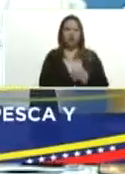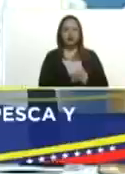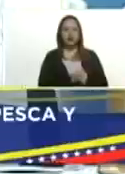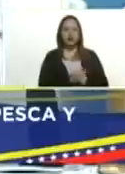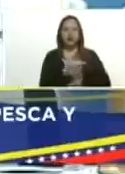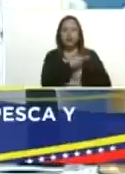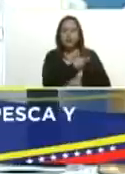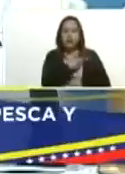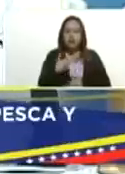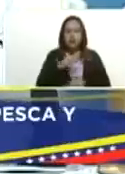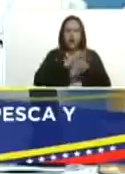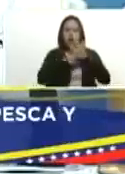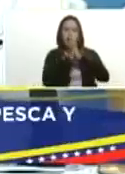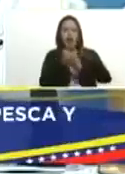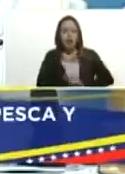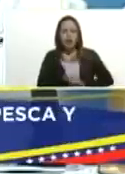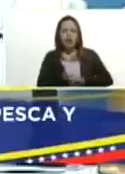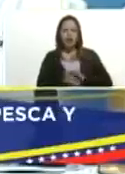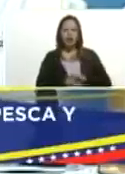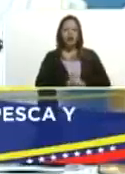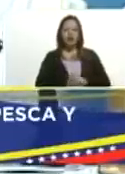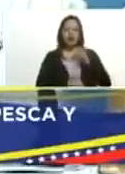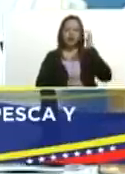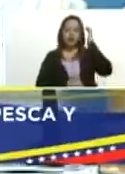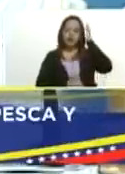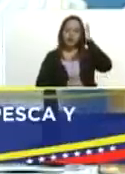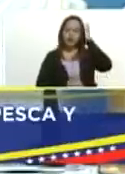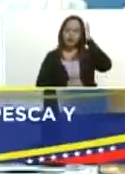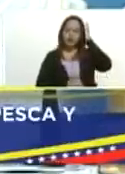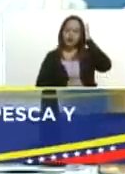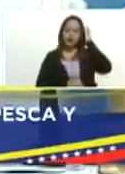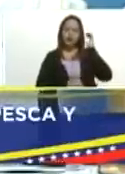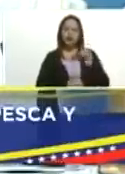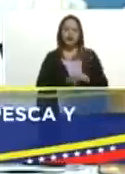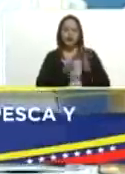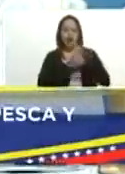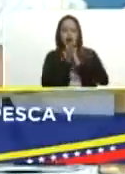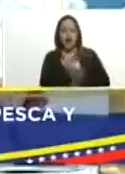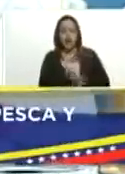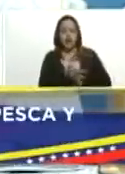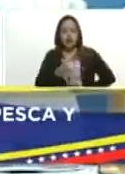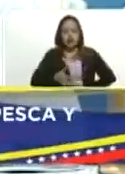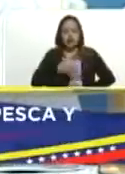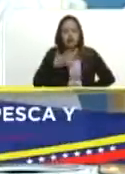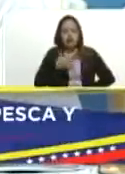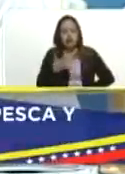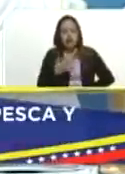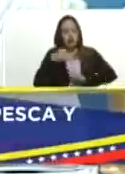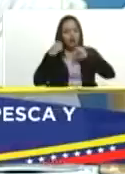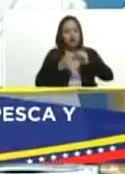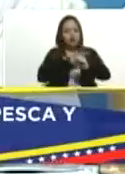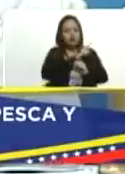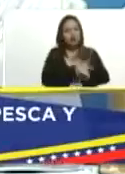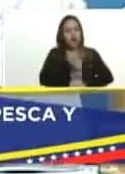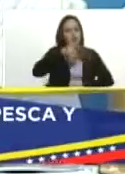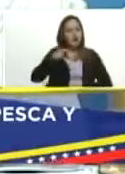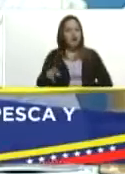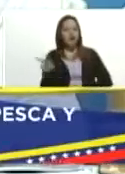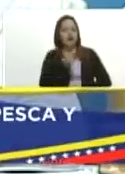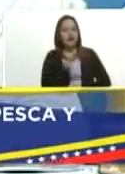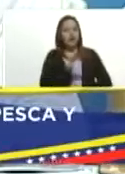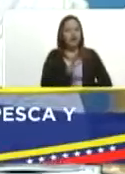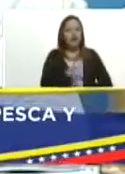intentó quebrarle las rodillas, el espíritu combativo al pueblo de Venezuela, pues los